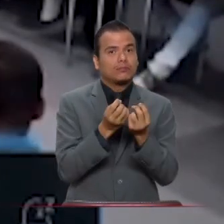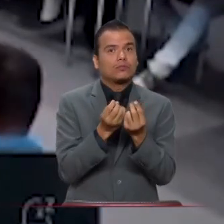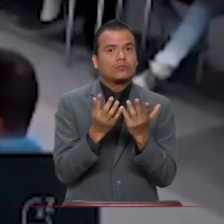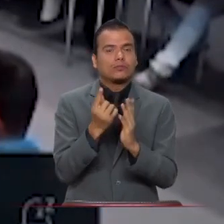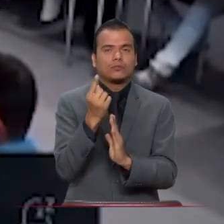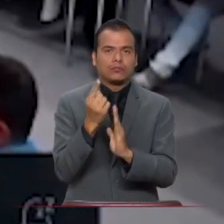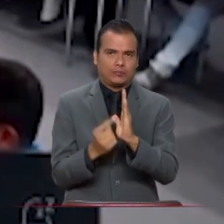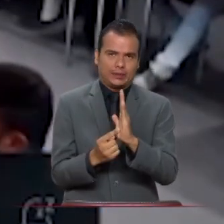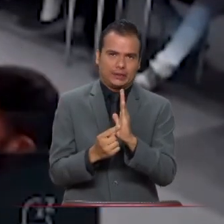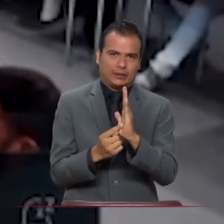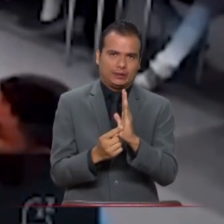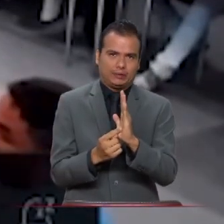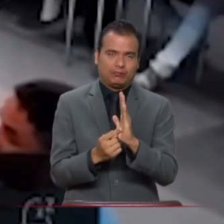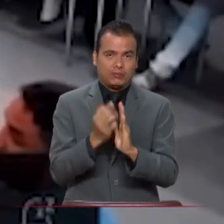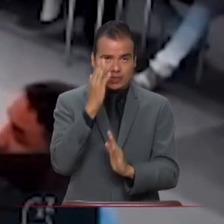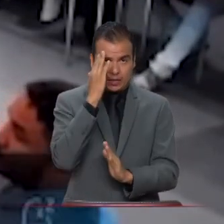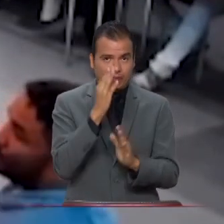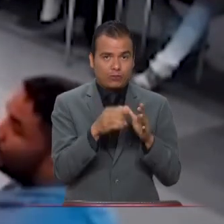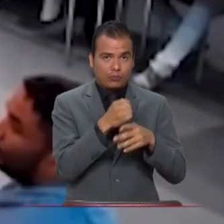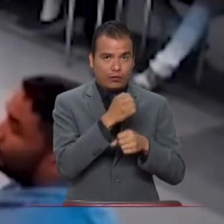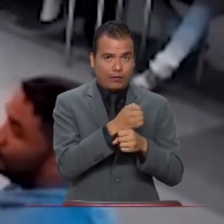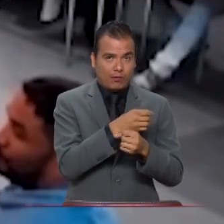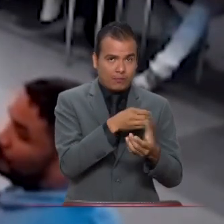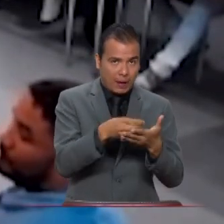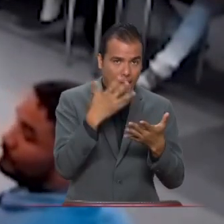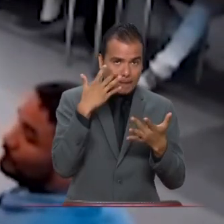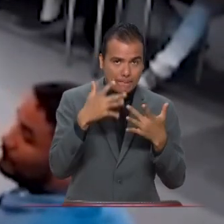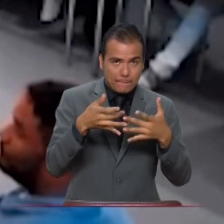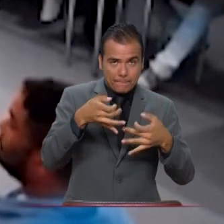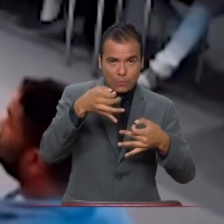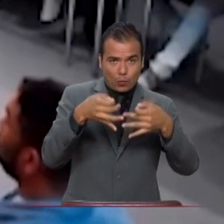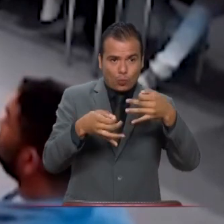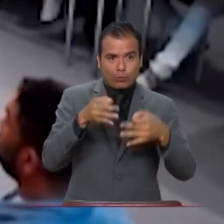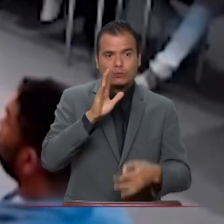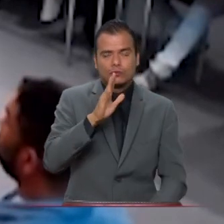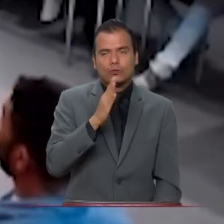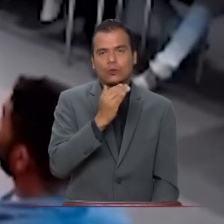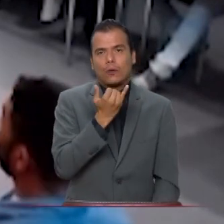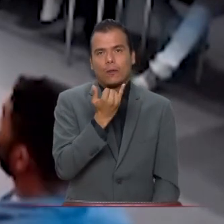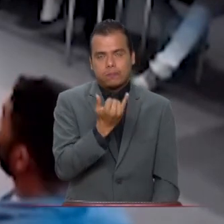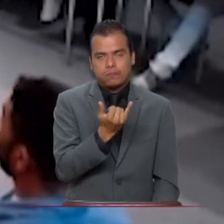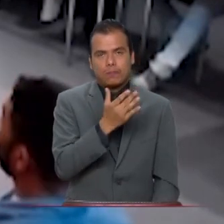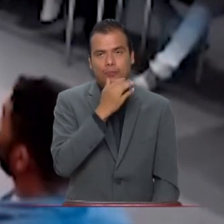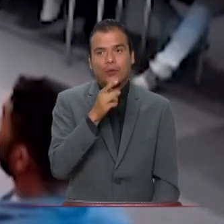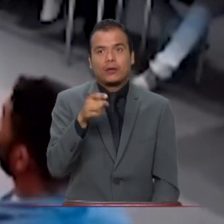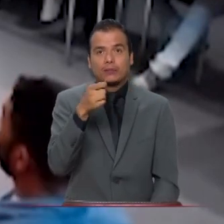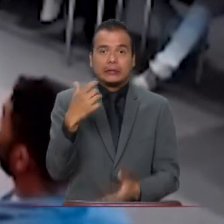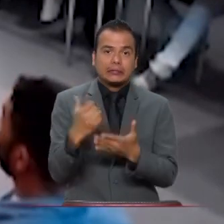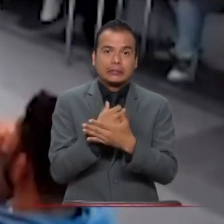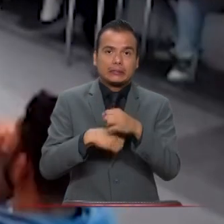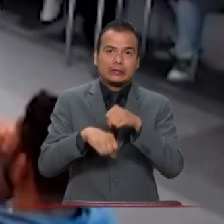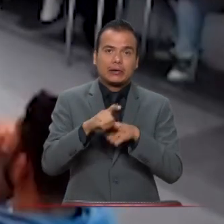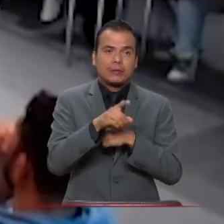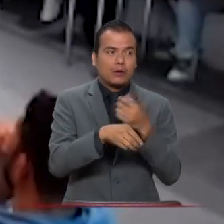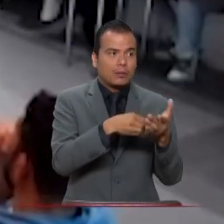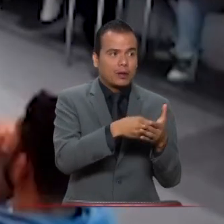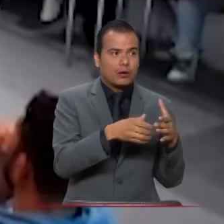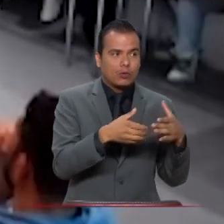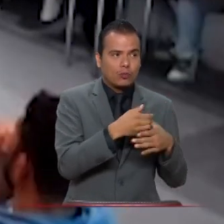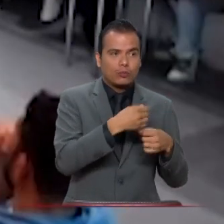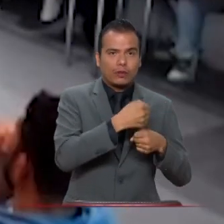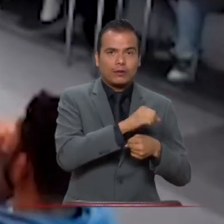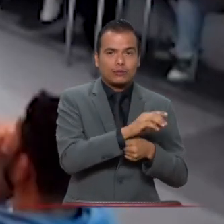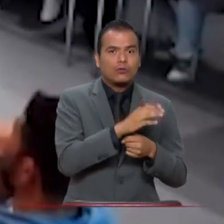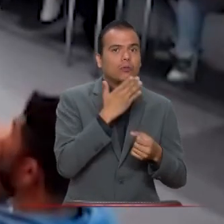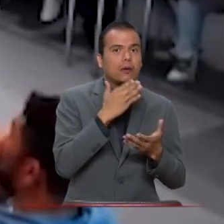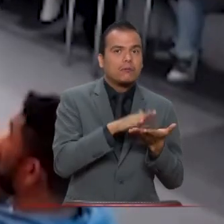justo a los camioneros que llevan la carga, y el precio del diésel pues subirá gradualmente de acuerdo al cumplimiento de estas normas de